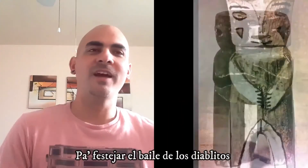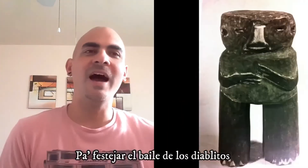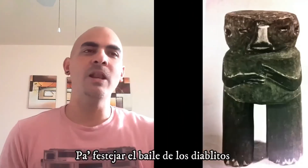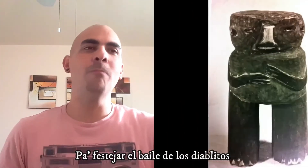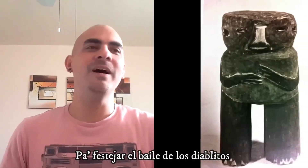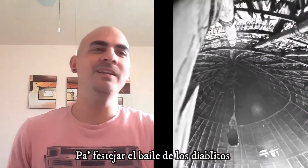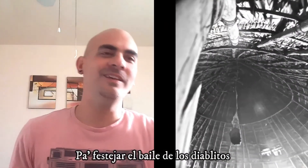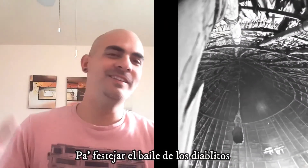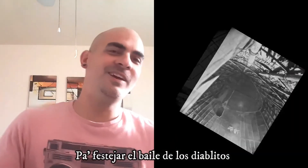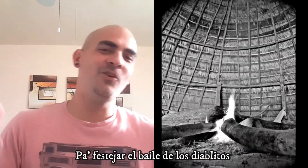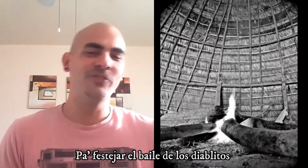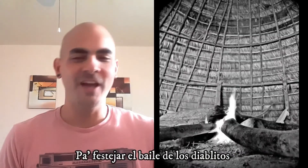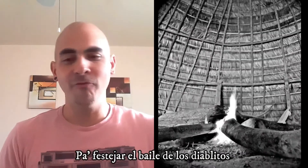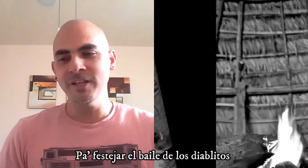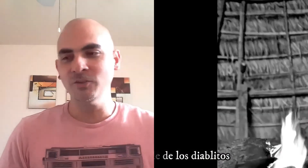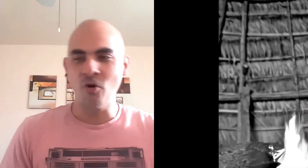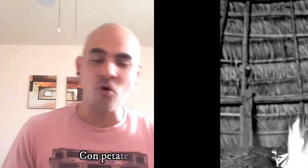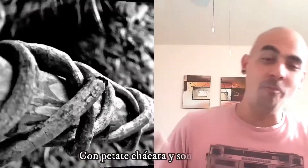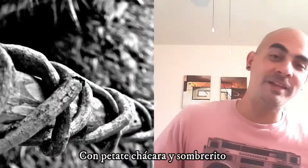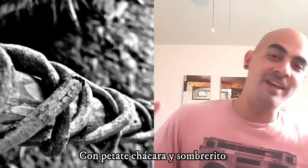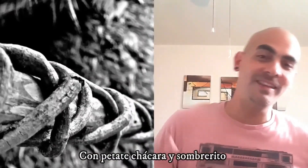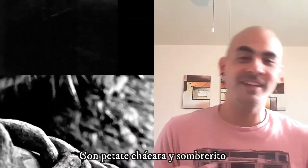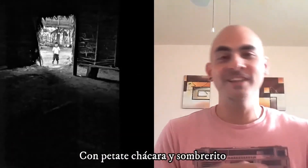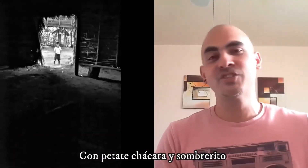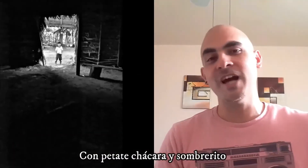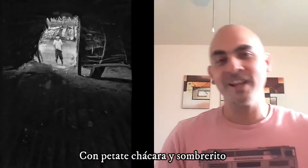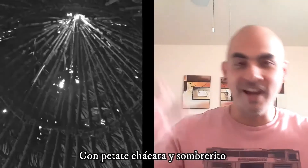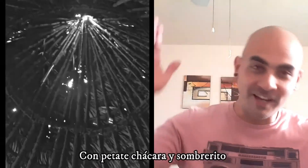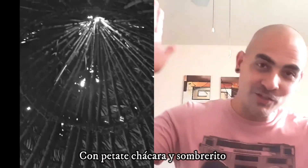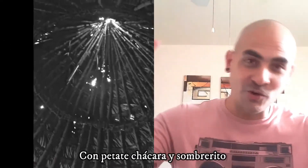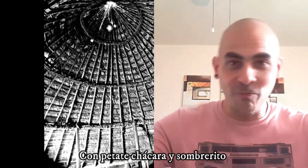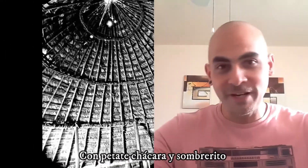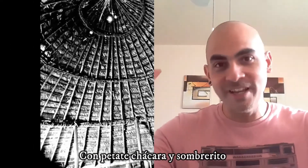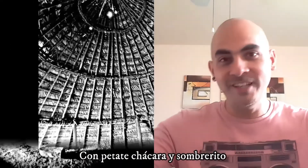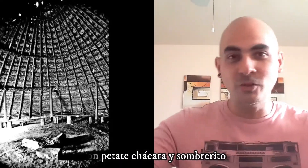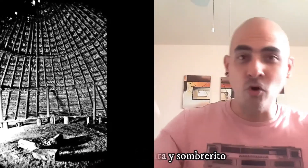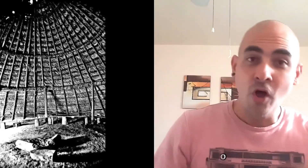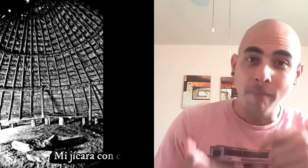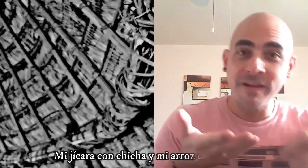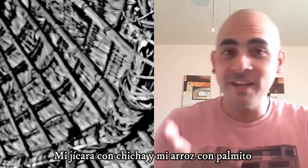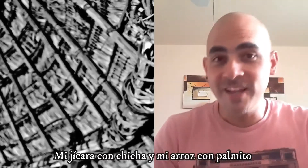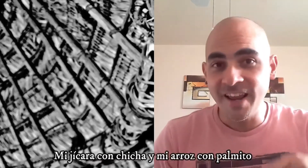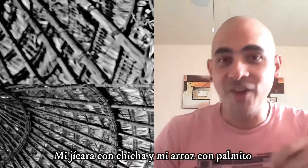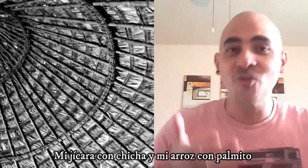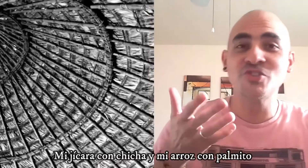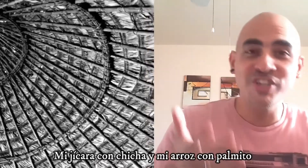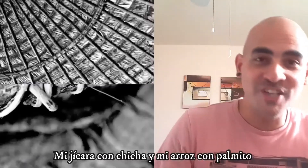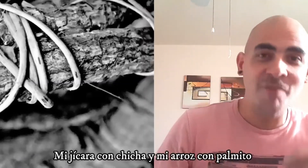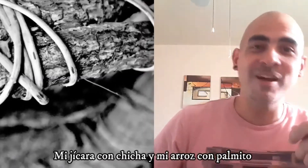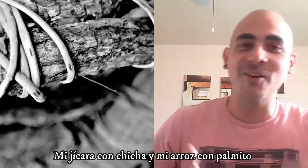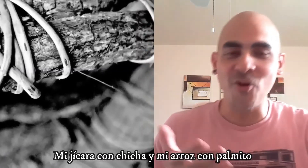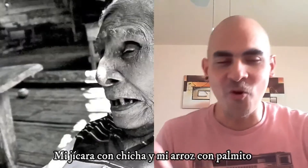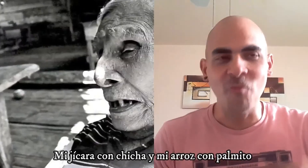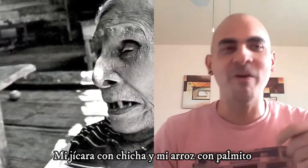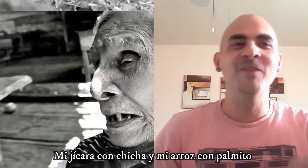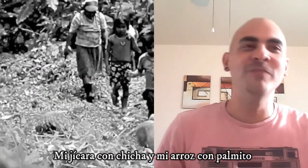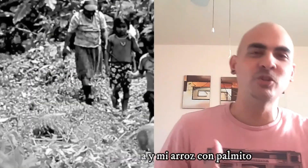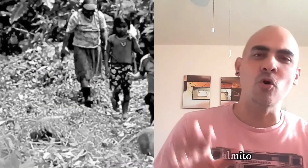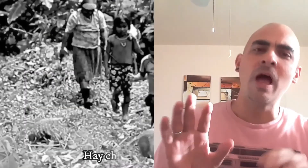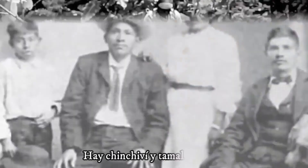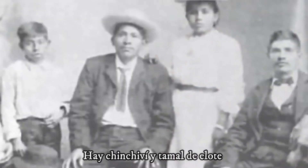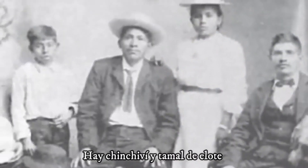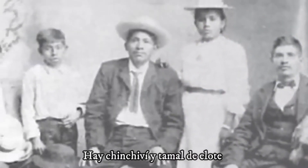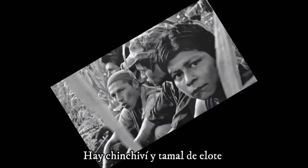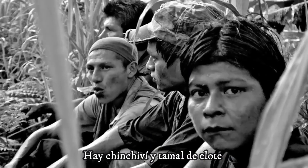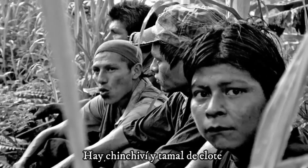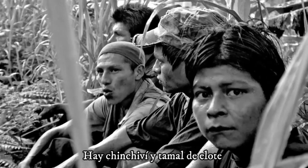pa' festejar el baile de los diablitos. Con petate, chácara y sombrerito, mi jícara con chicha y mi arroz con